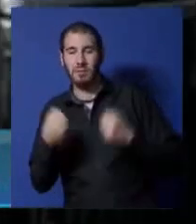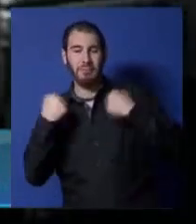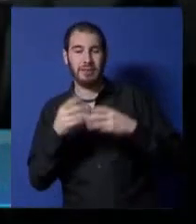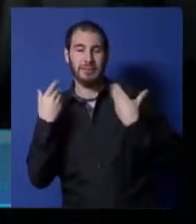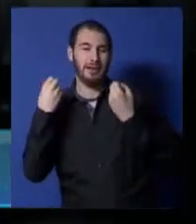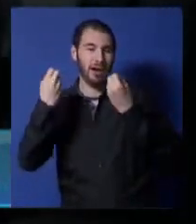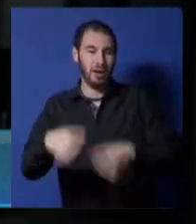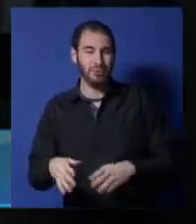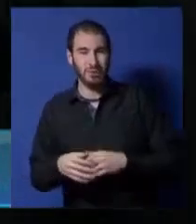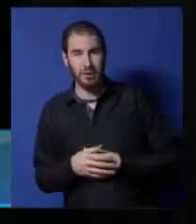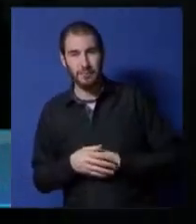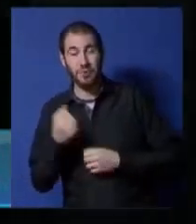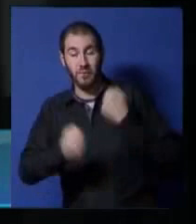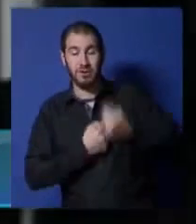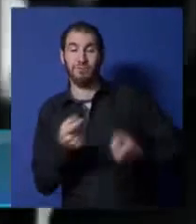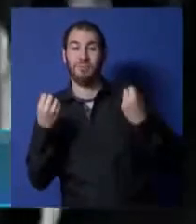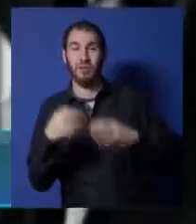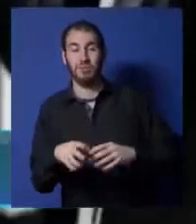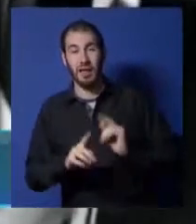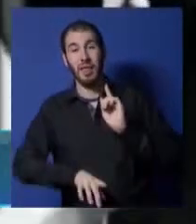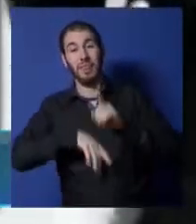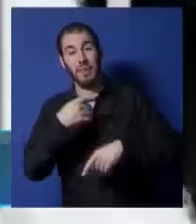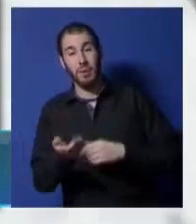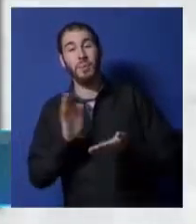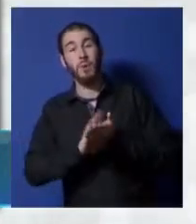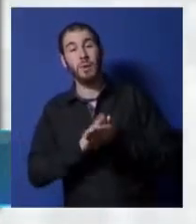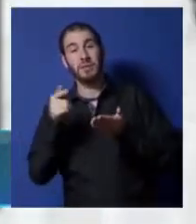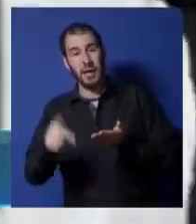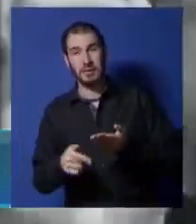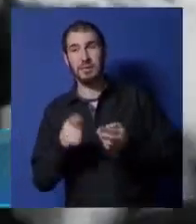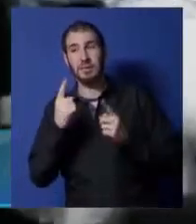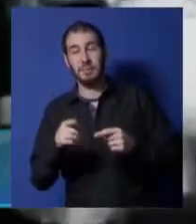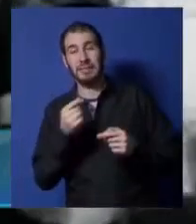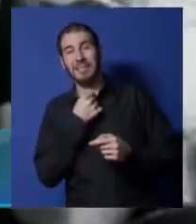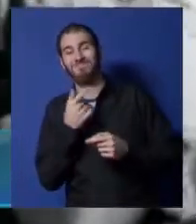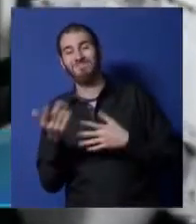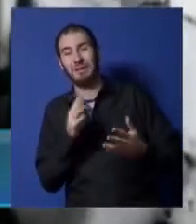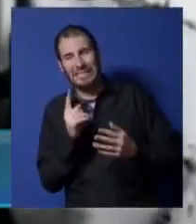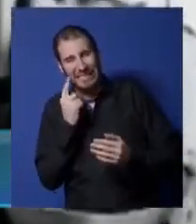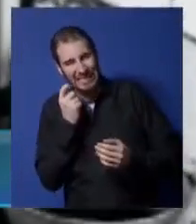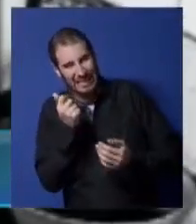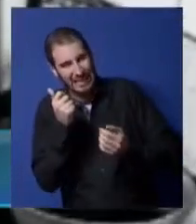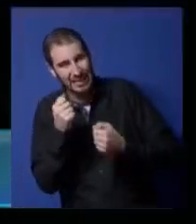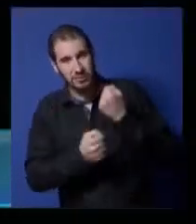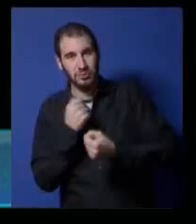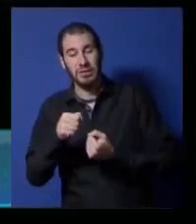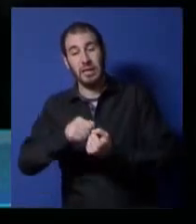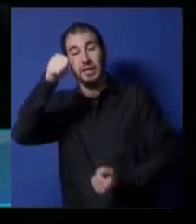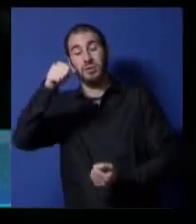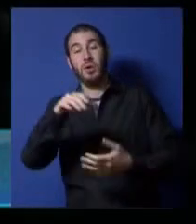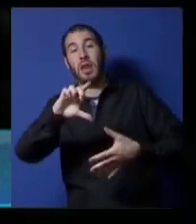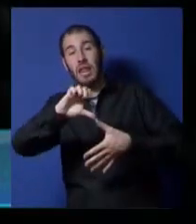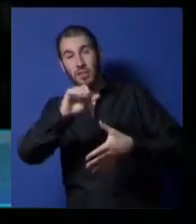práctica profesional del boxeo posteriormente a esta propuesta y a el intento, por lo menos amagó a luchar por el título